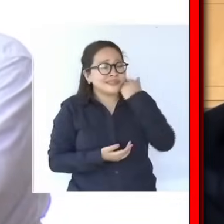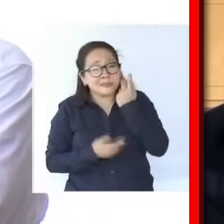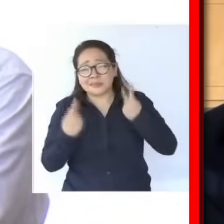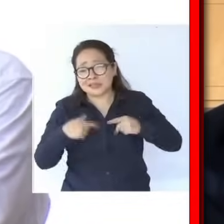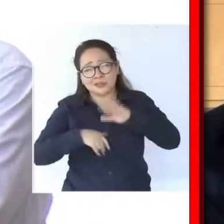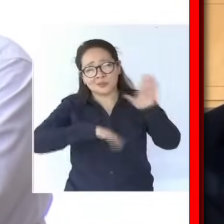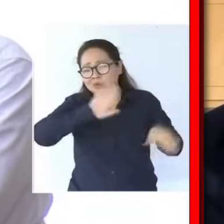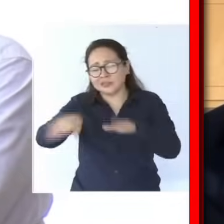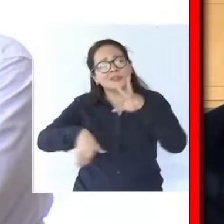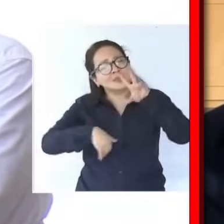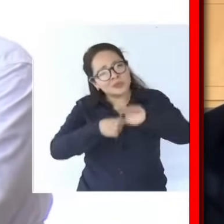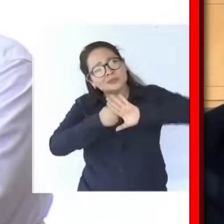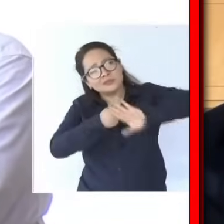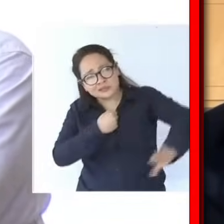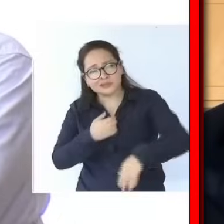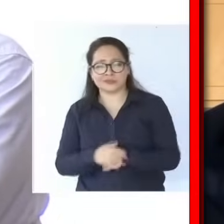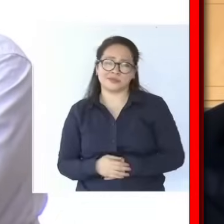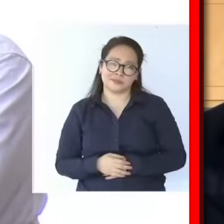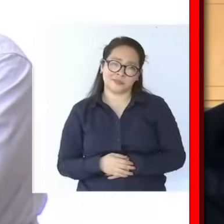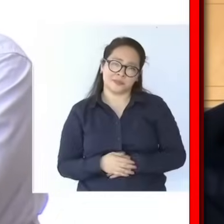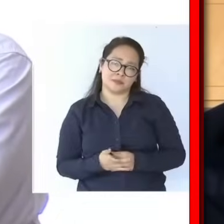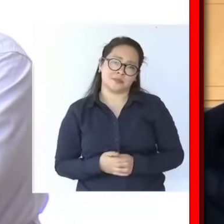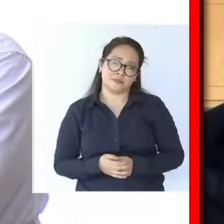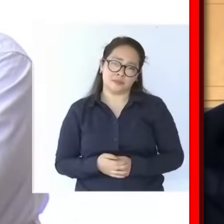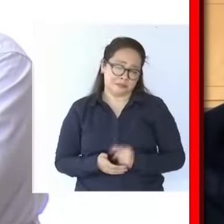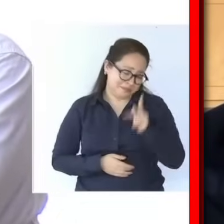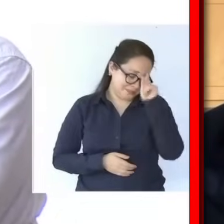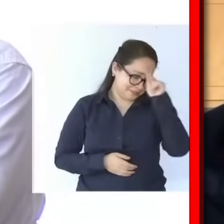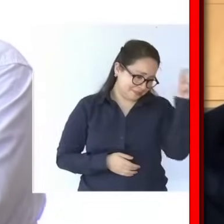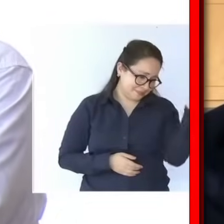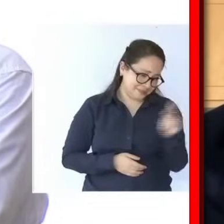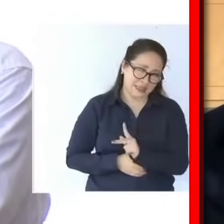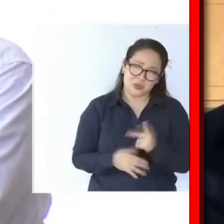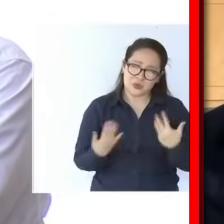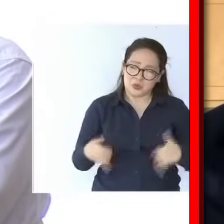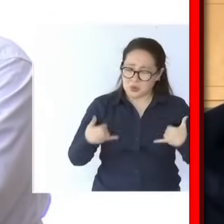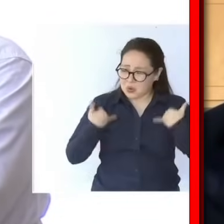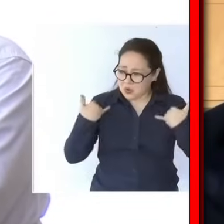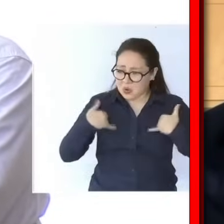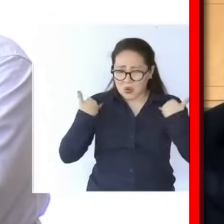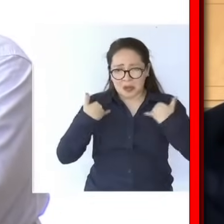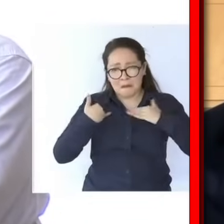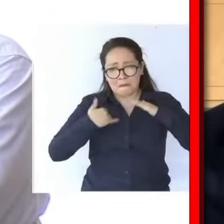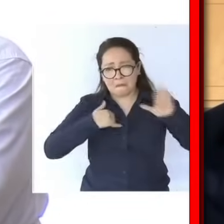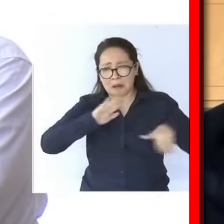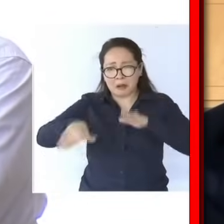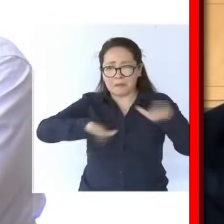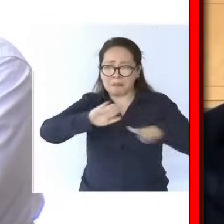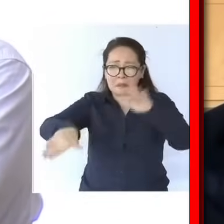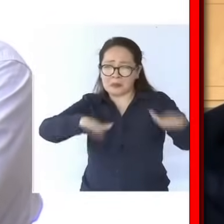y mucho menos como está sucediendo de miles de jóvenes